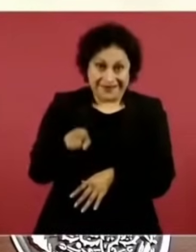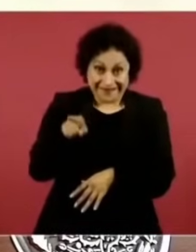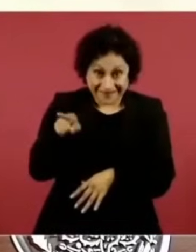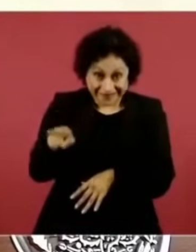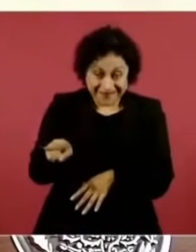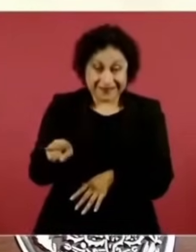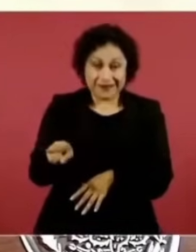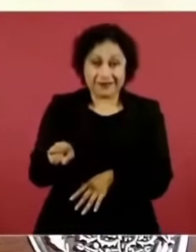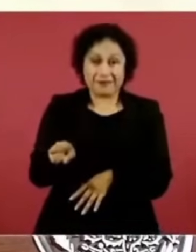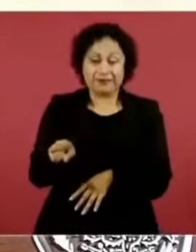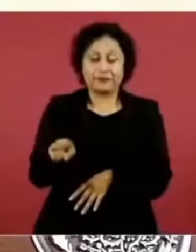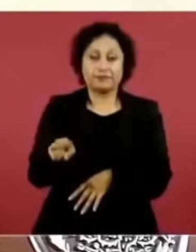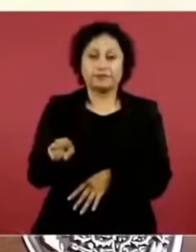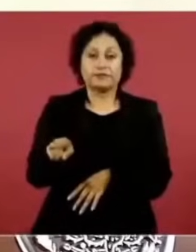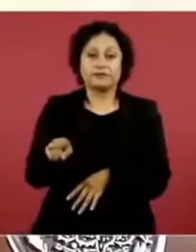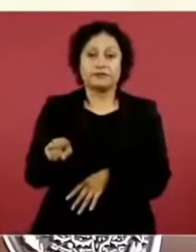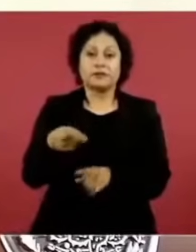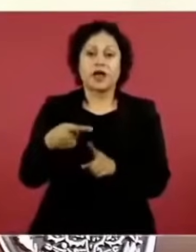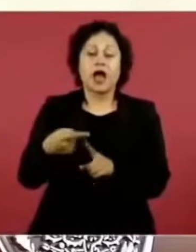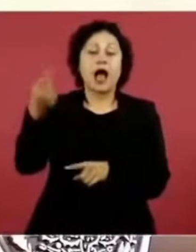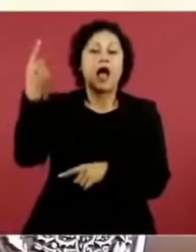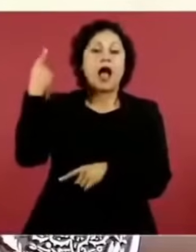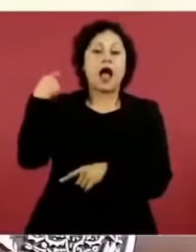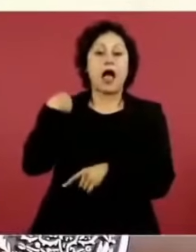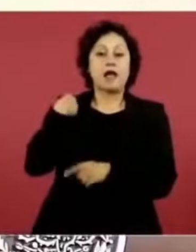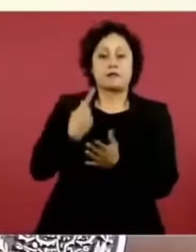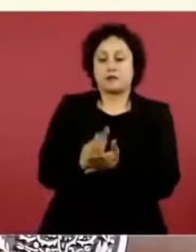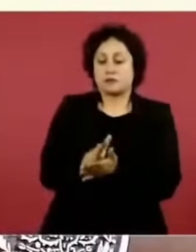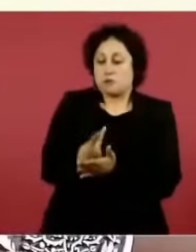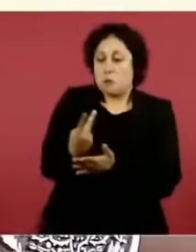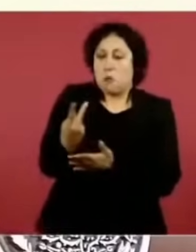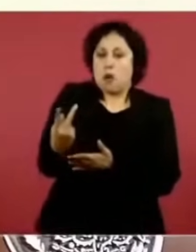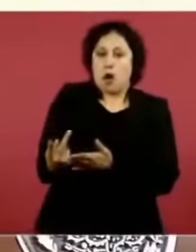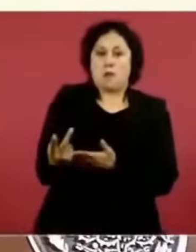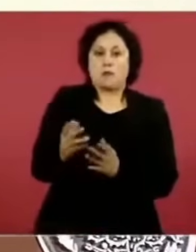hasta le dieron un premio